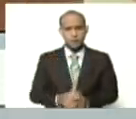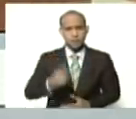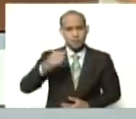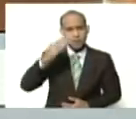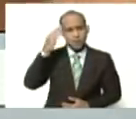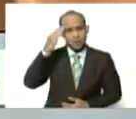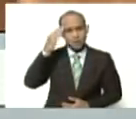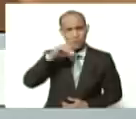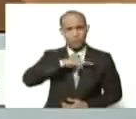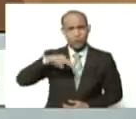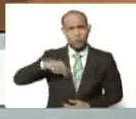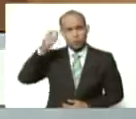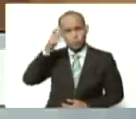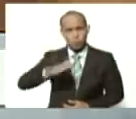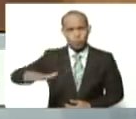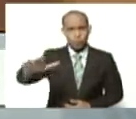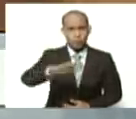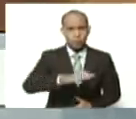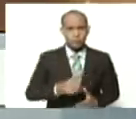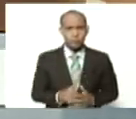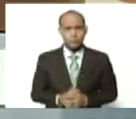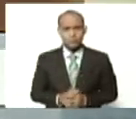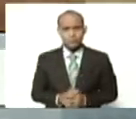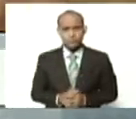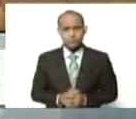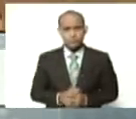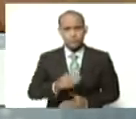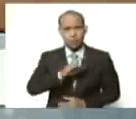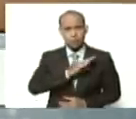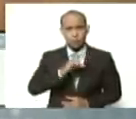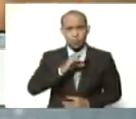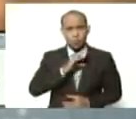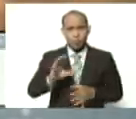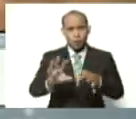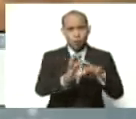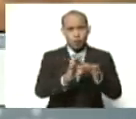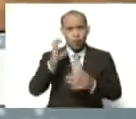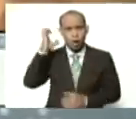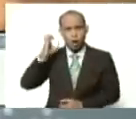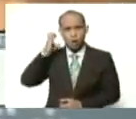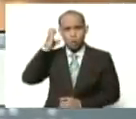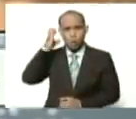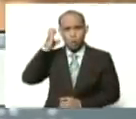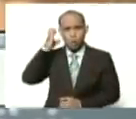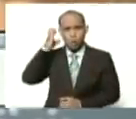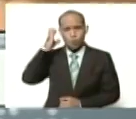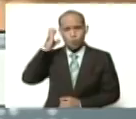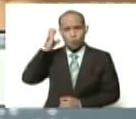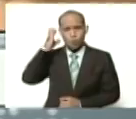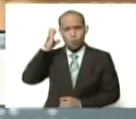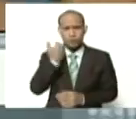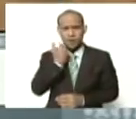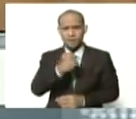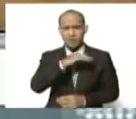nuestro pueblo que la propia Unión Europea está estudiando la vacuna de